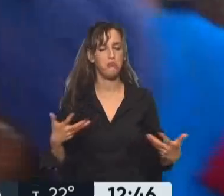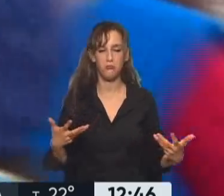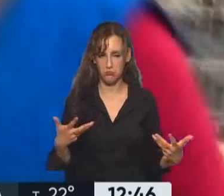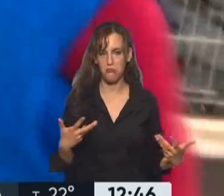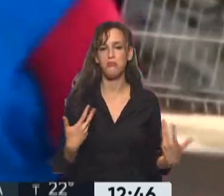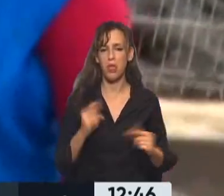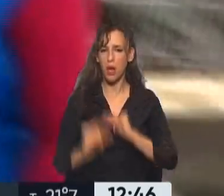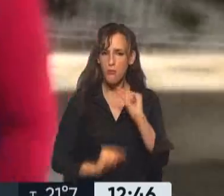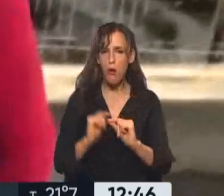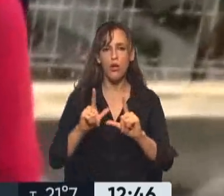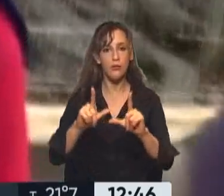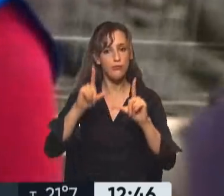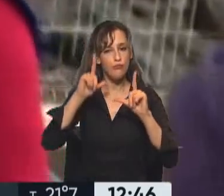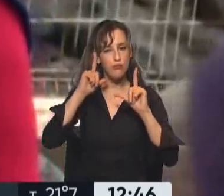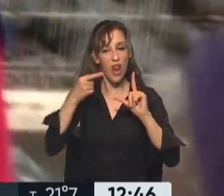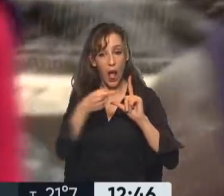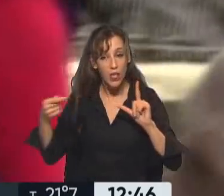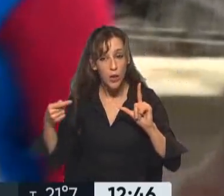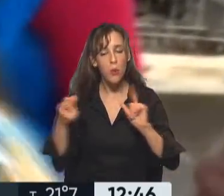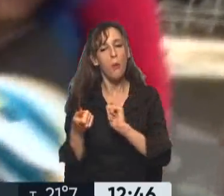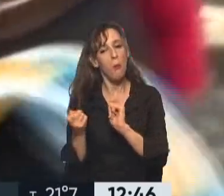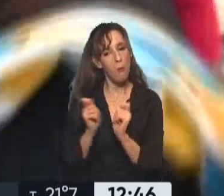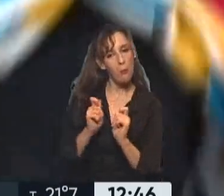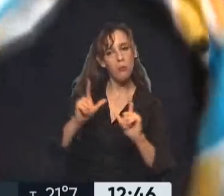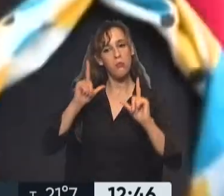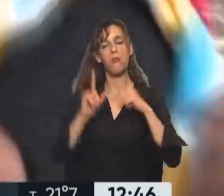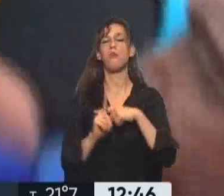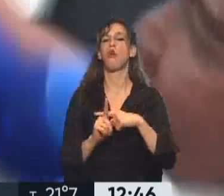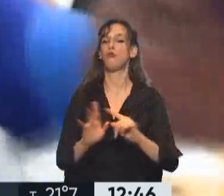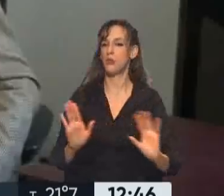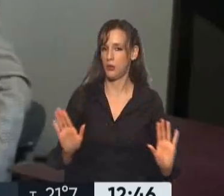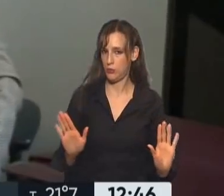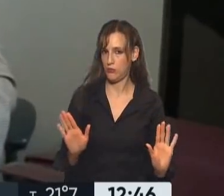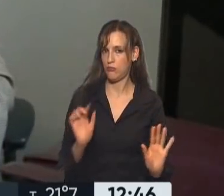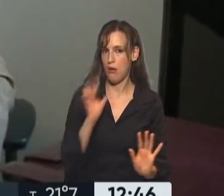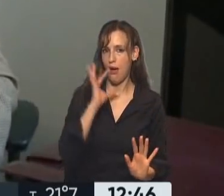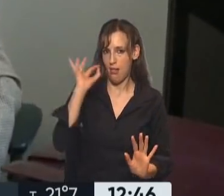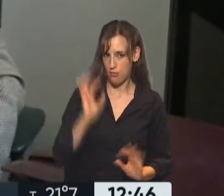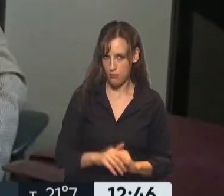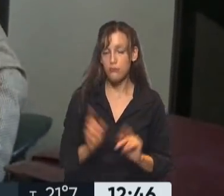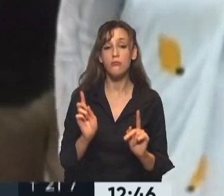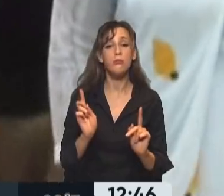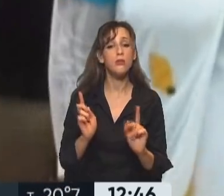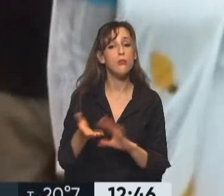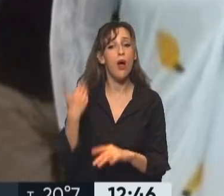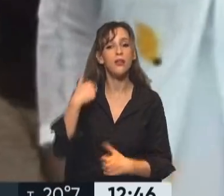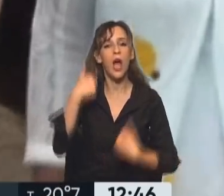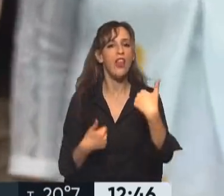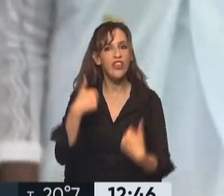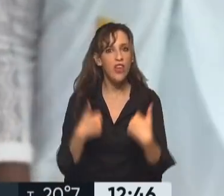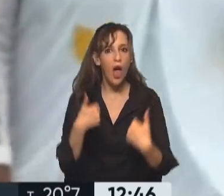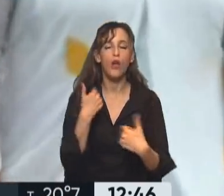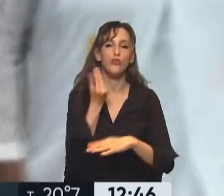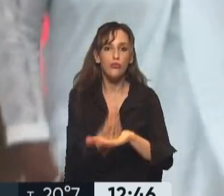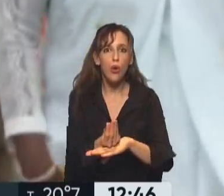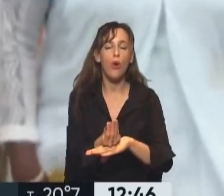lavar, desdibujar y transformar por ahora en la primera vuelta, cuando tenía otro candidato que mantenía vivos los temas y los